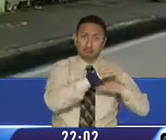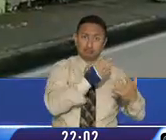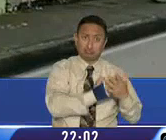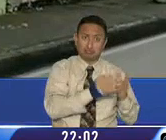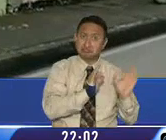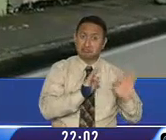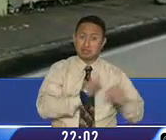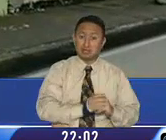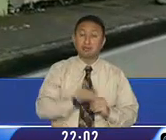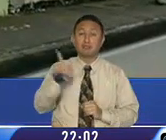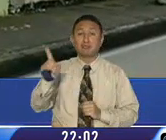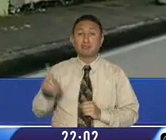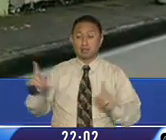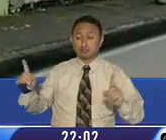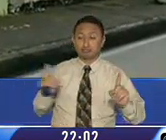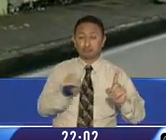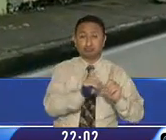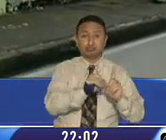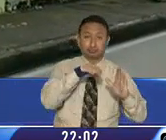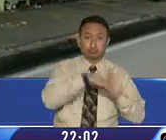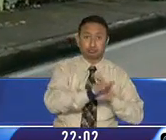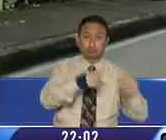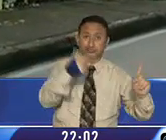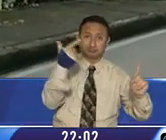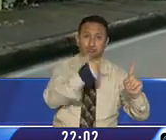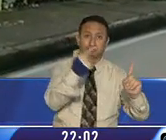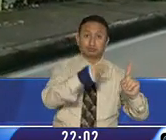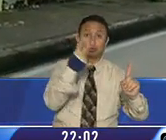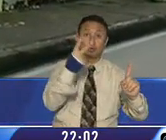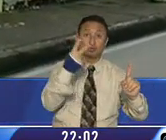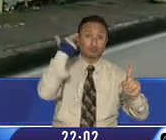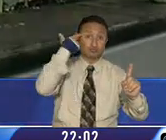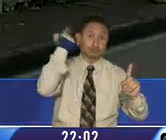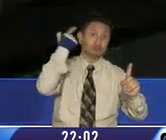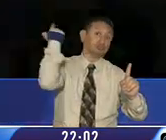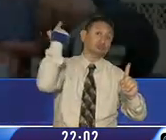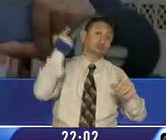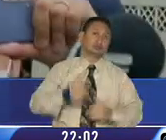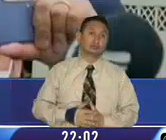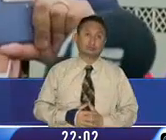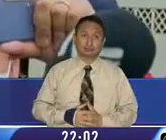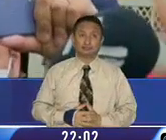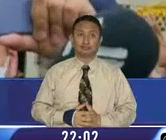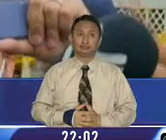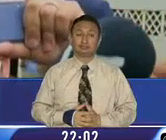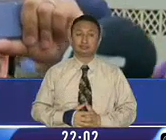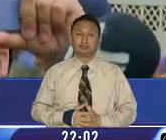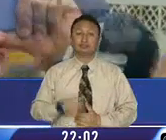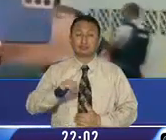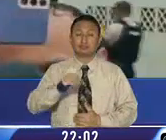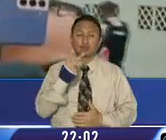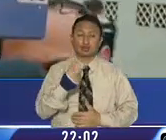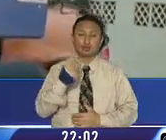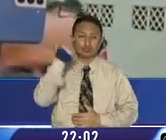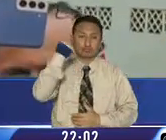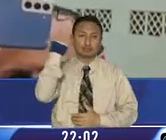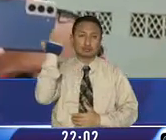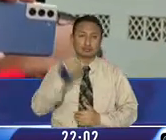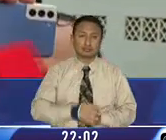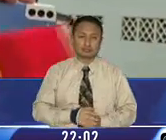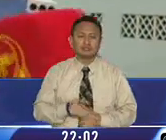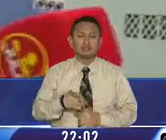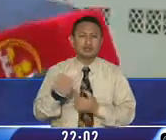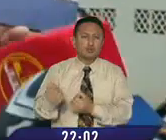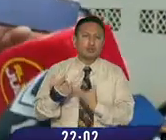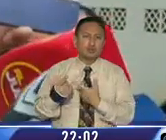ingresó al local y lo asesinó disparándole en la cabeza. Dos indicios balísticos al momento. Lo que se conoce que estaba el